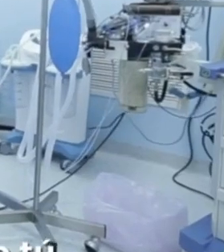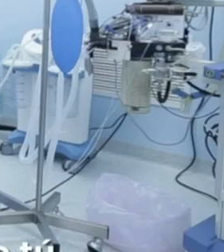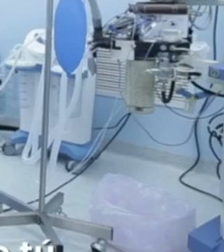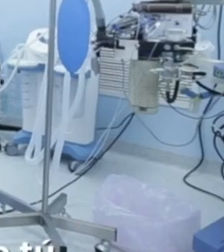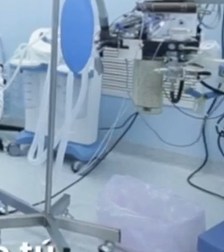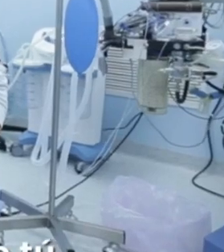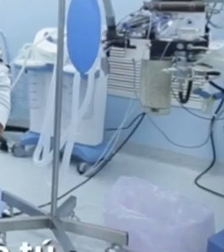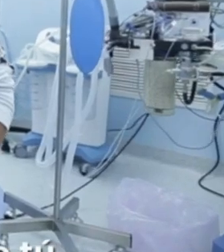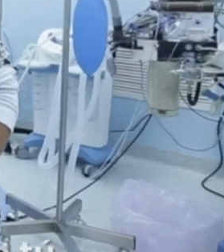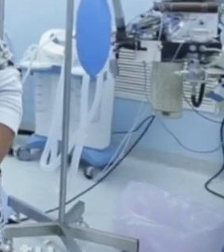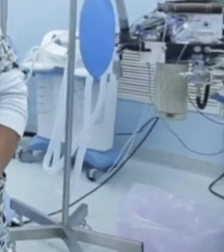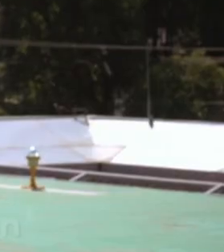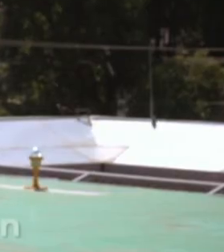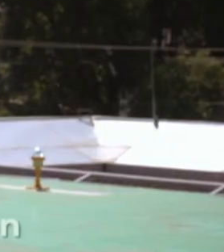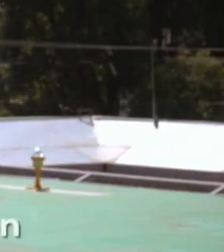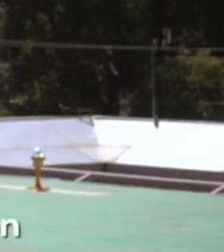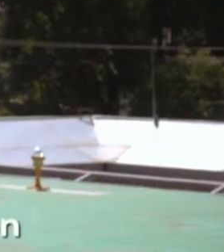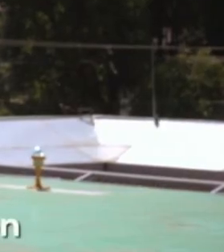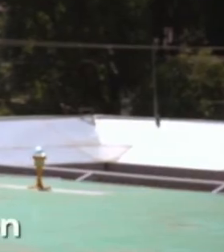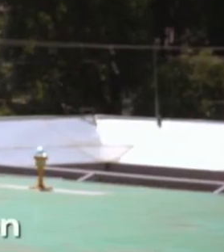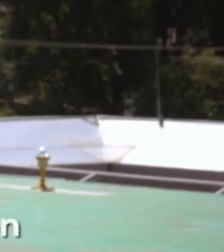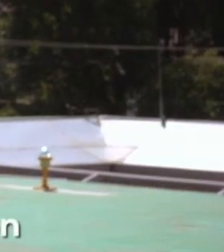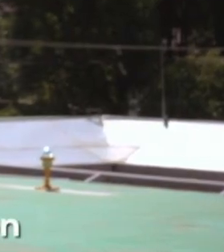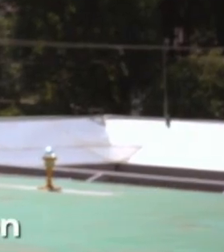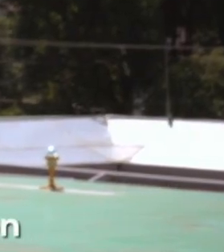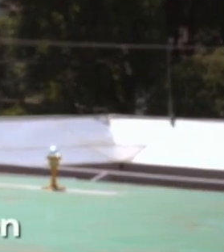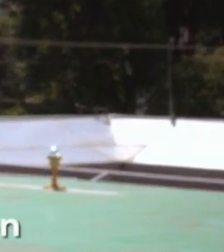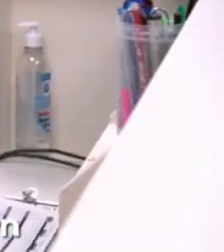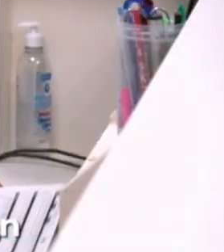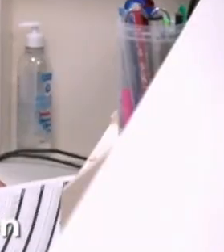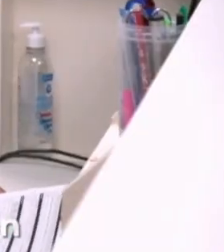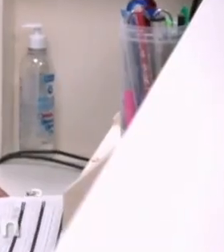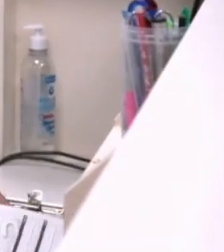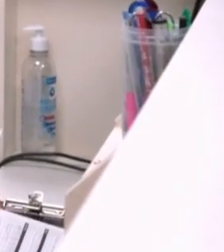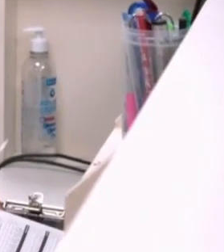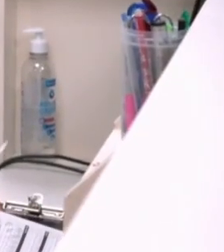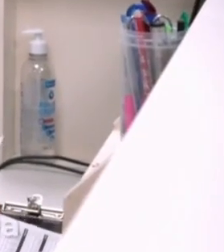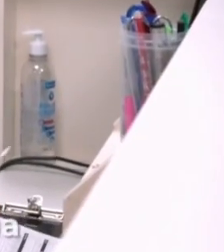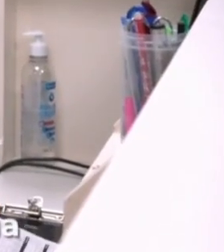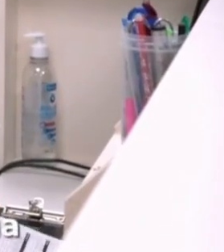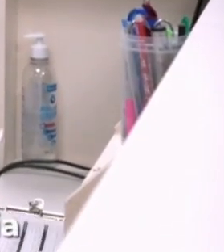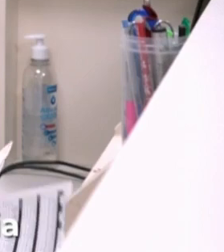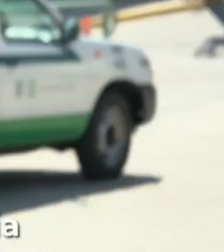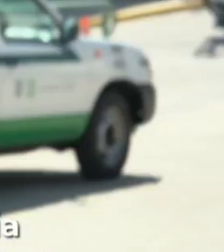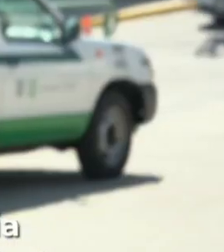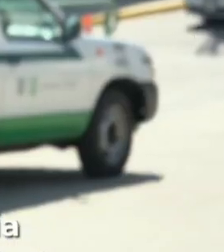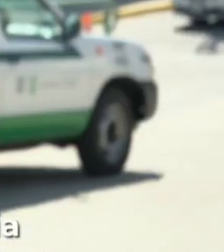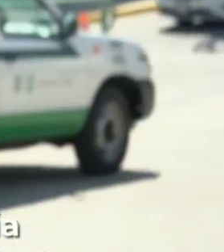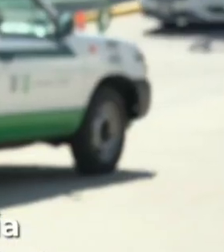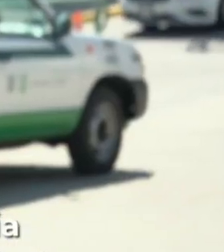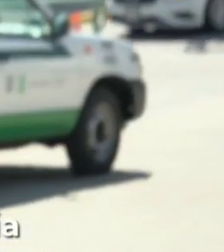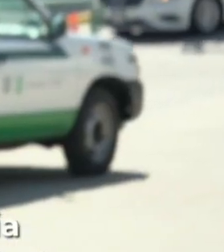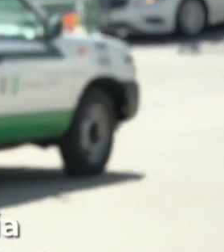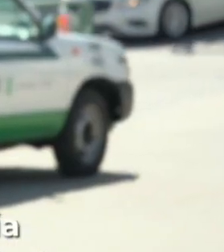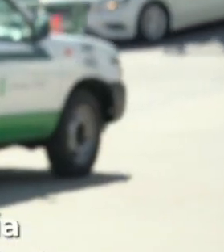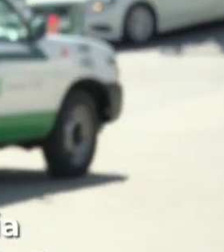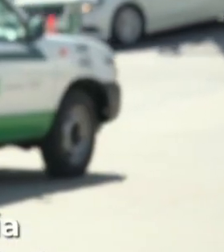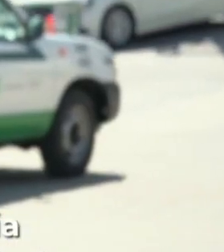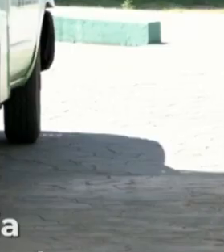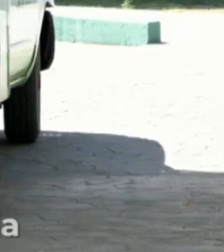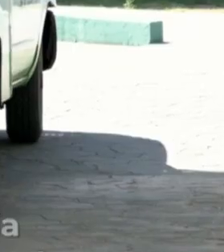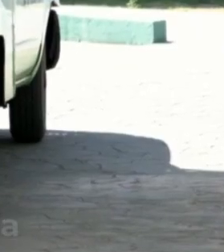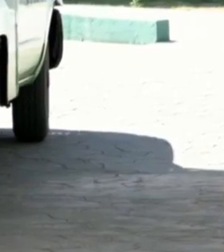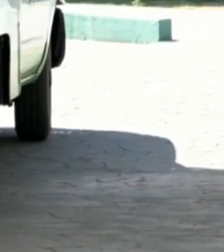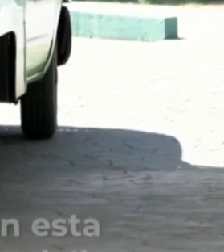México necesita de médicos como tú. Que estén comprometidos con la gente que más lo necesita. Y que conozcan la importancia de garantizar el derecho a